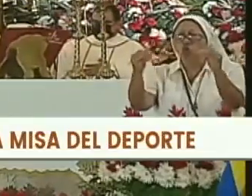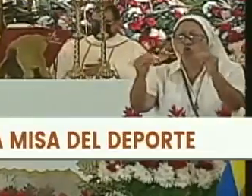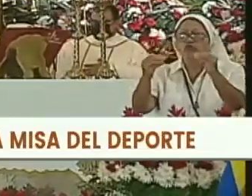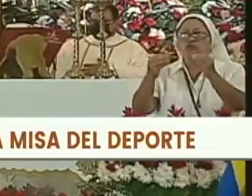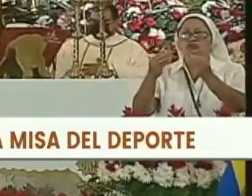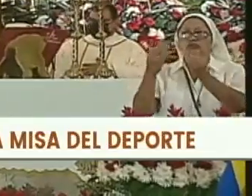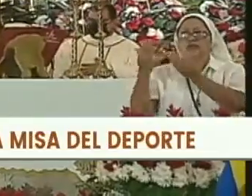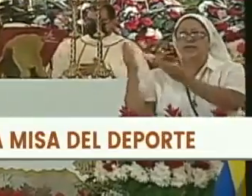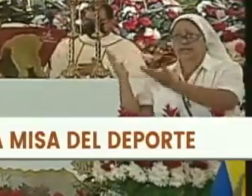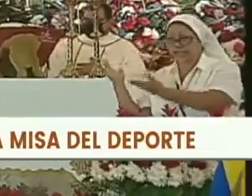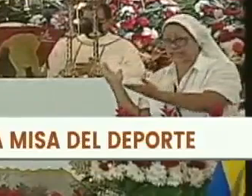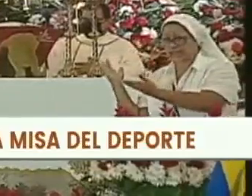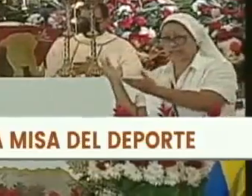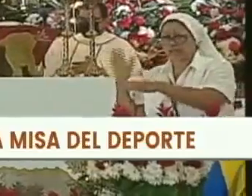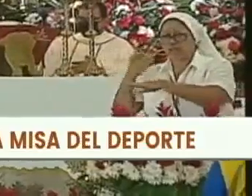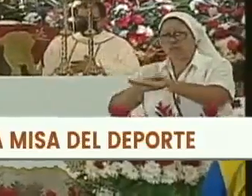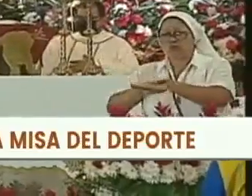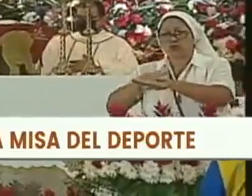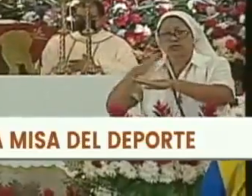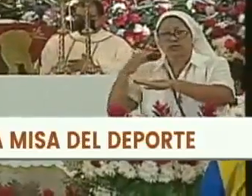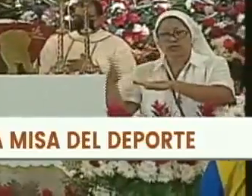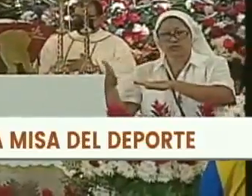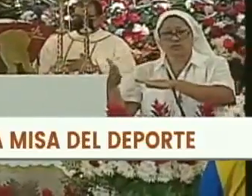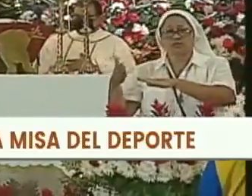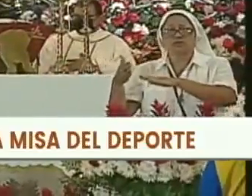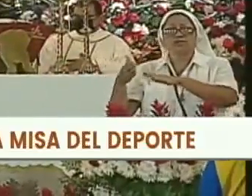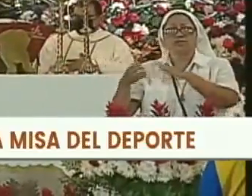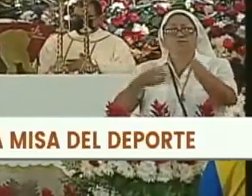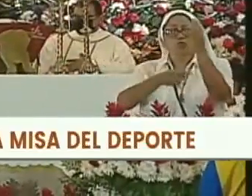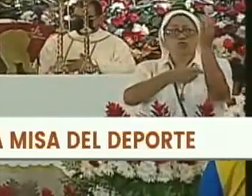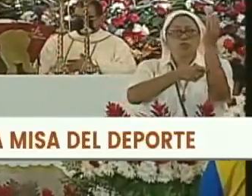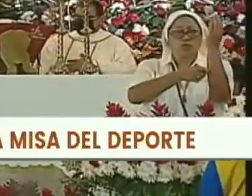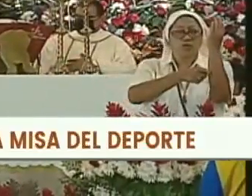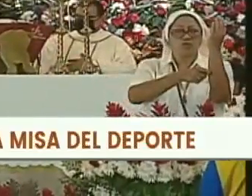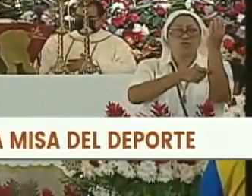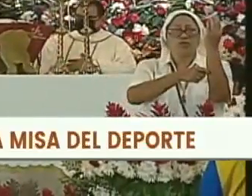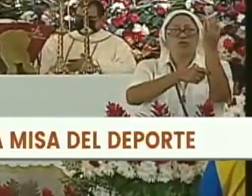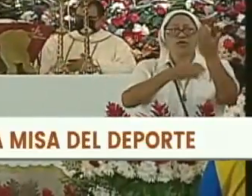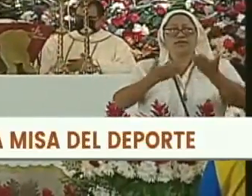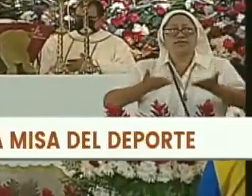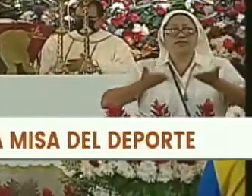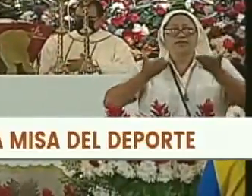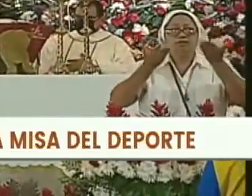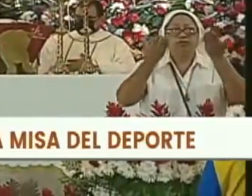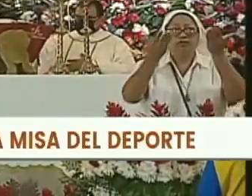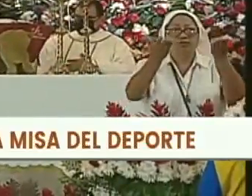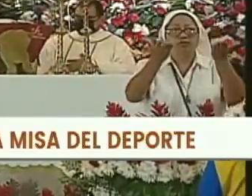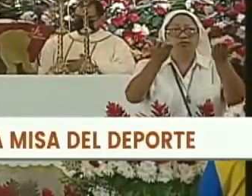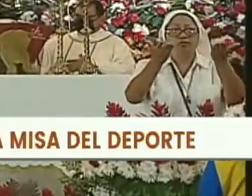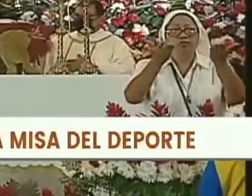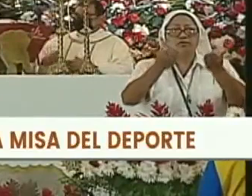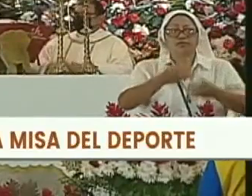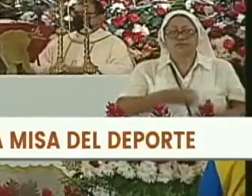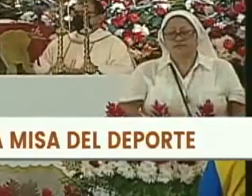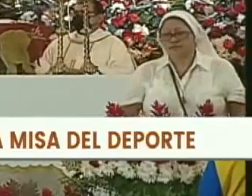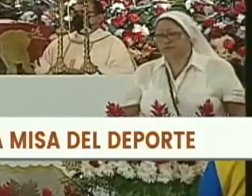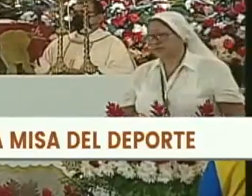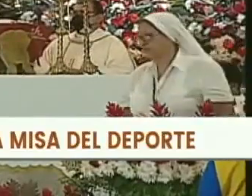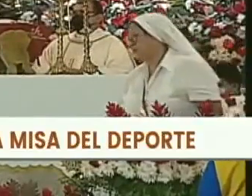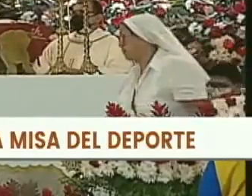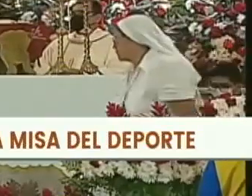y coman todos de él porque esto es mi que será entregado por ustedes